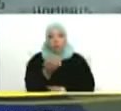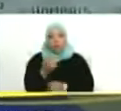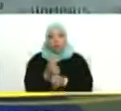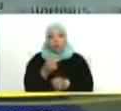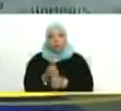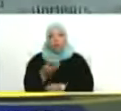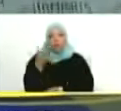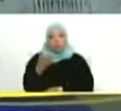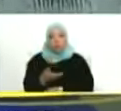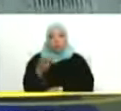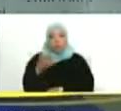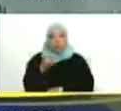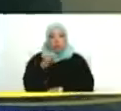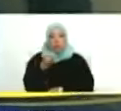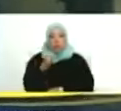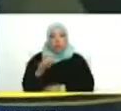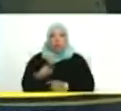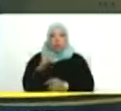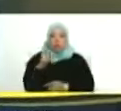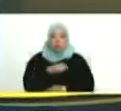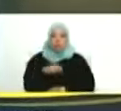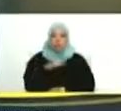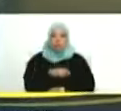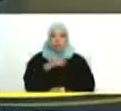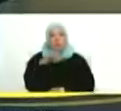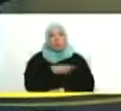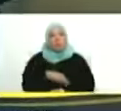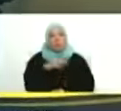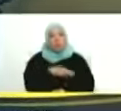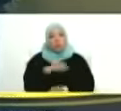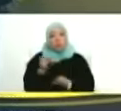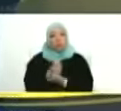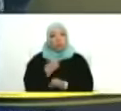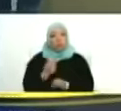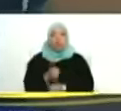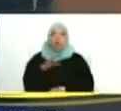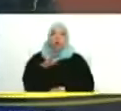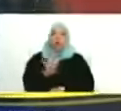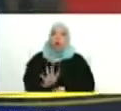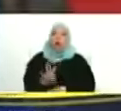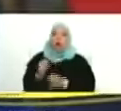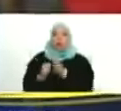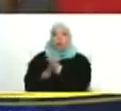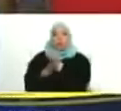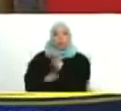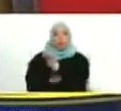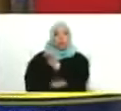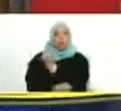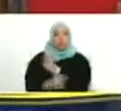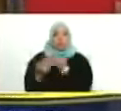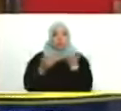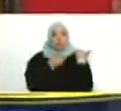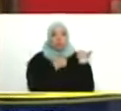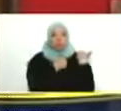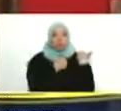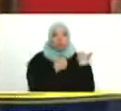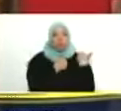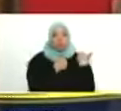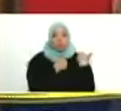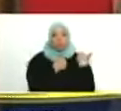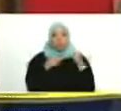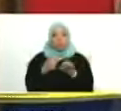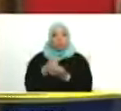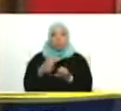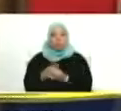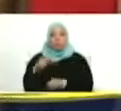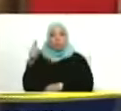bien importante, señor presidente, con esta base de misiones, son 4 bases de misiones que representan un corredor que van